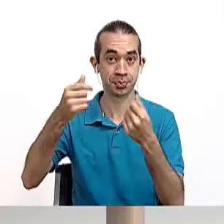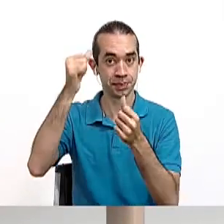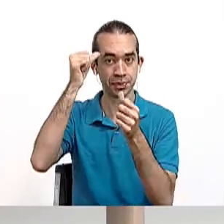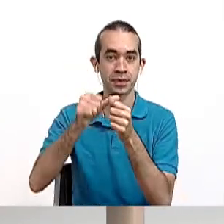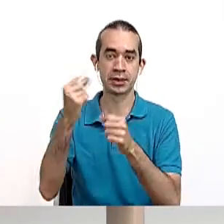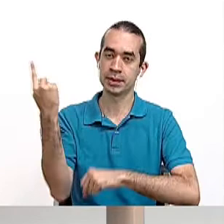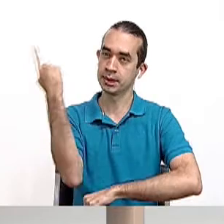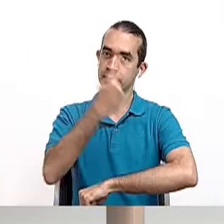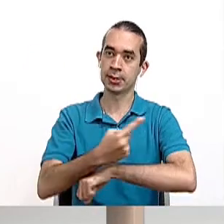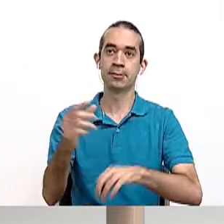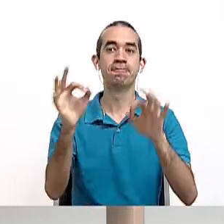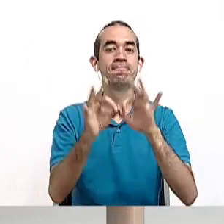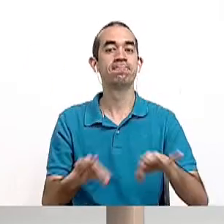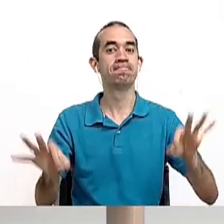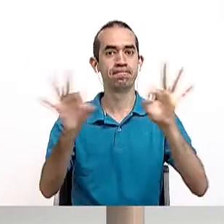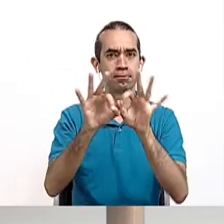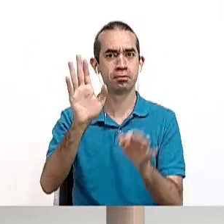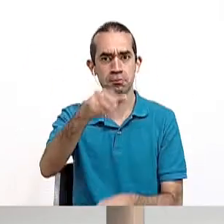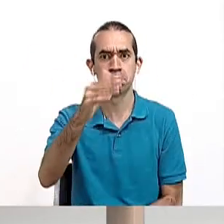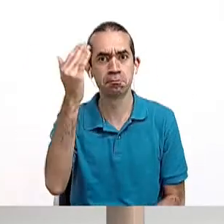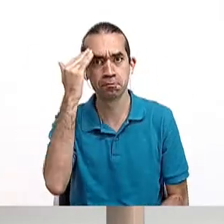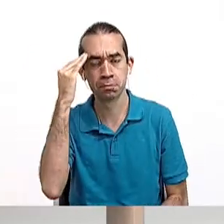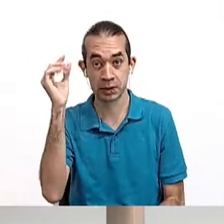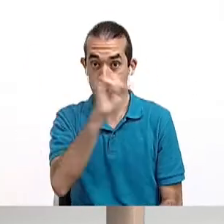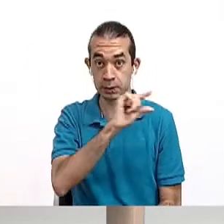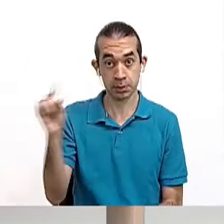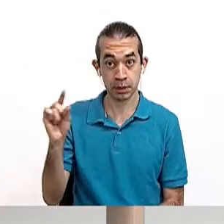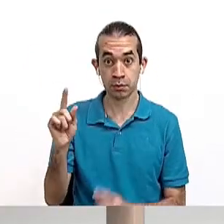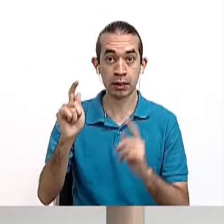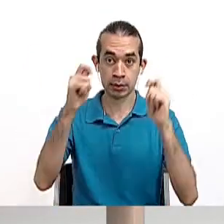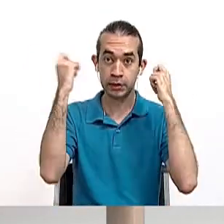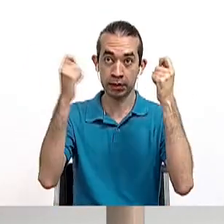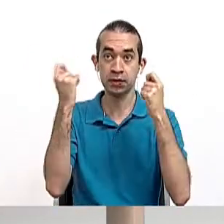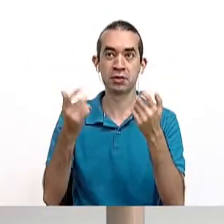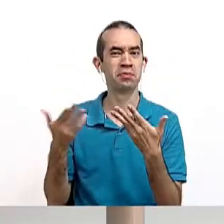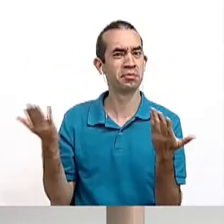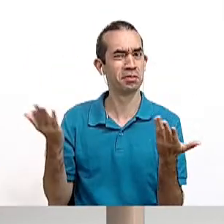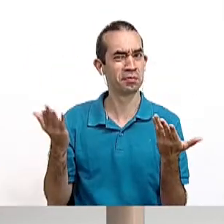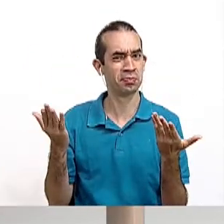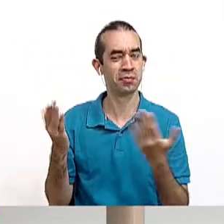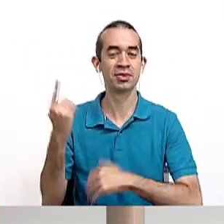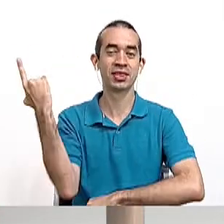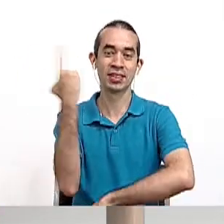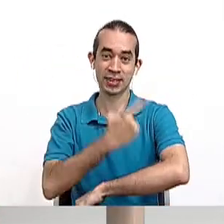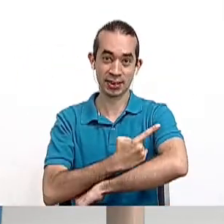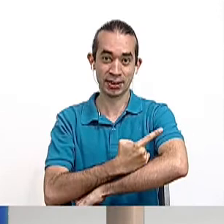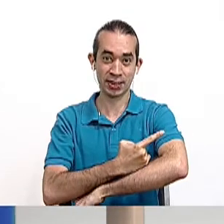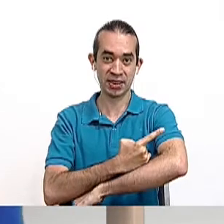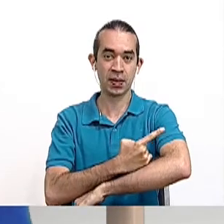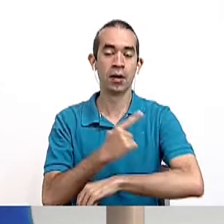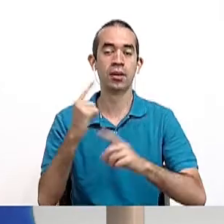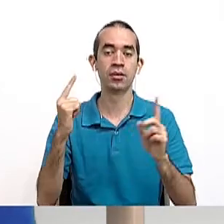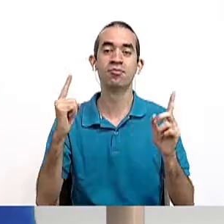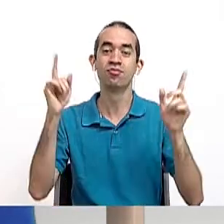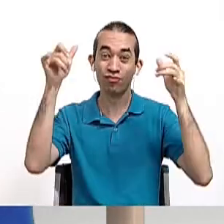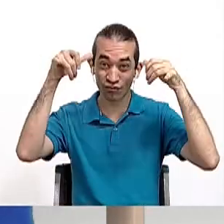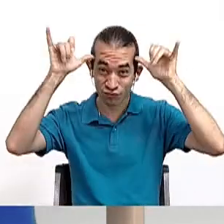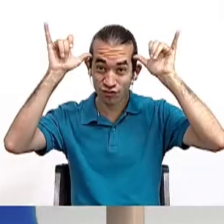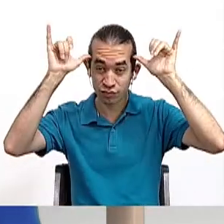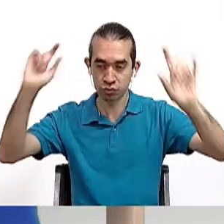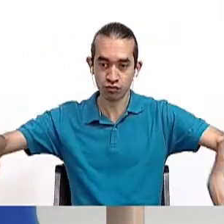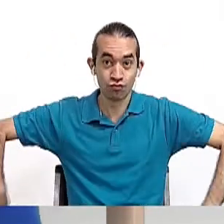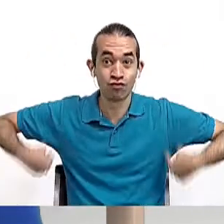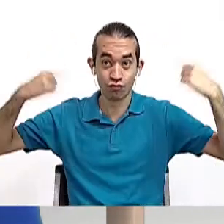muy importante. ¿Sabían que en esta semana vamos a celebrar el Día del Boyeo y la carreta?